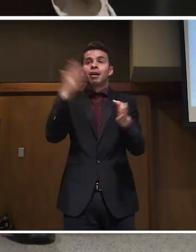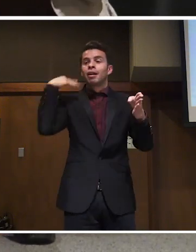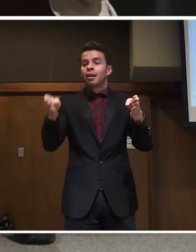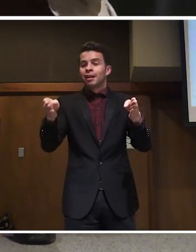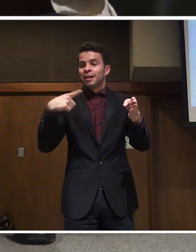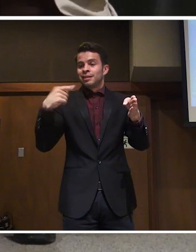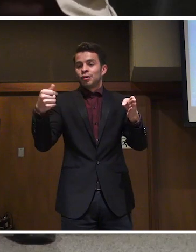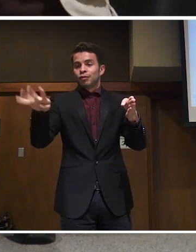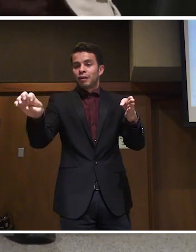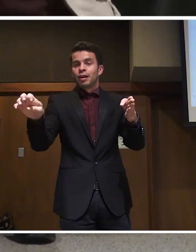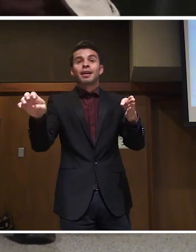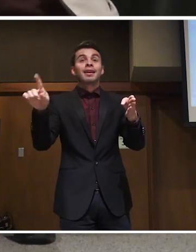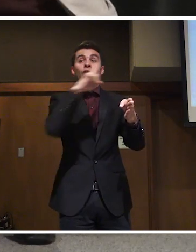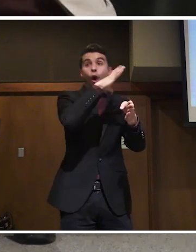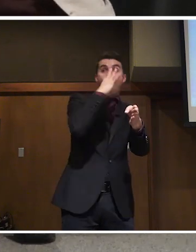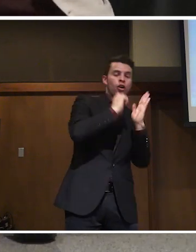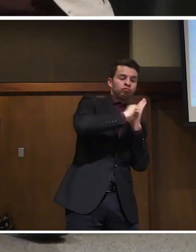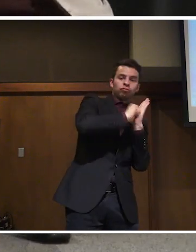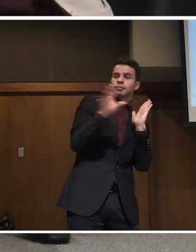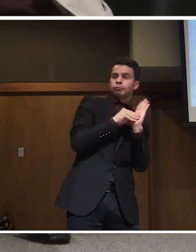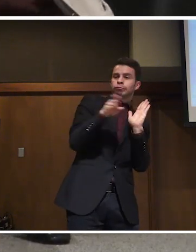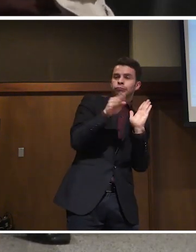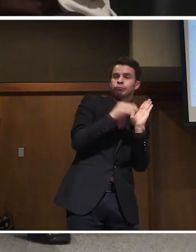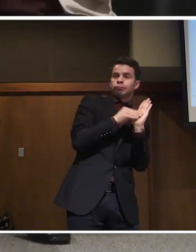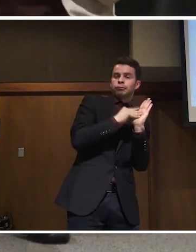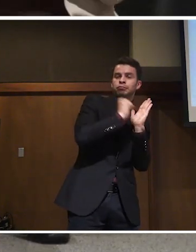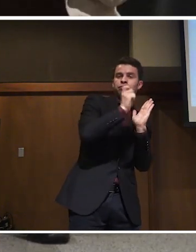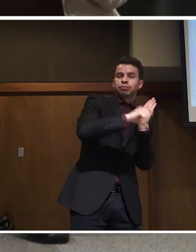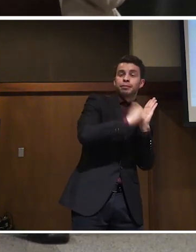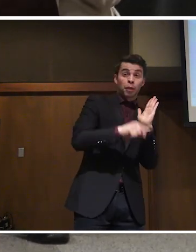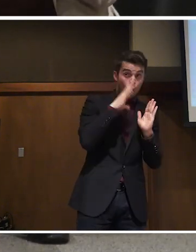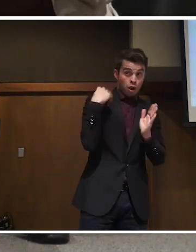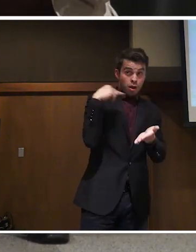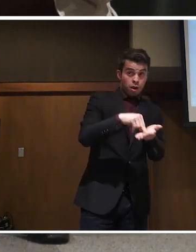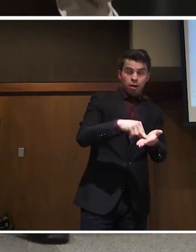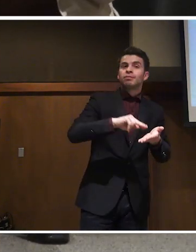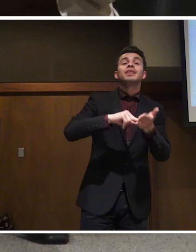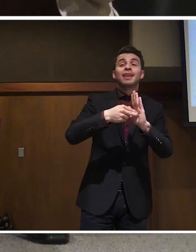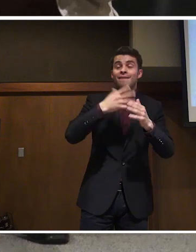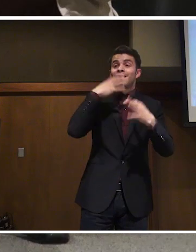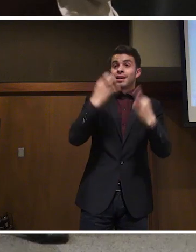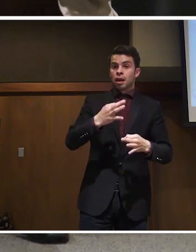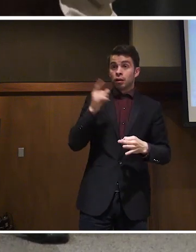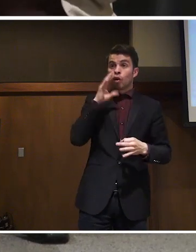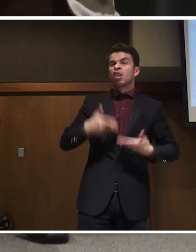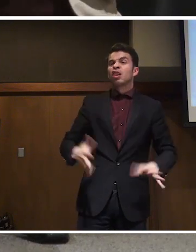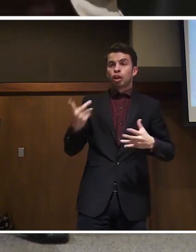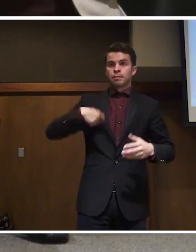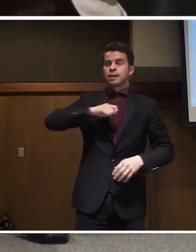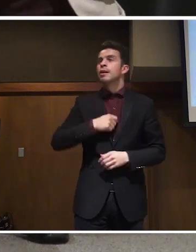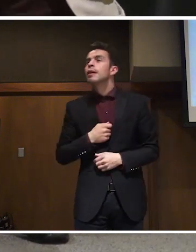les recogió este que yo califiqué como el último de los grandes cronistas españoles.